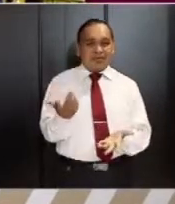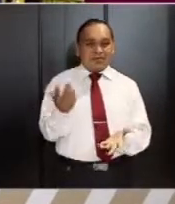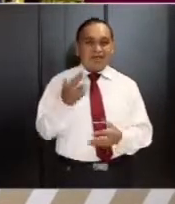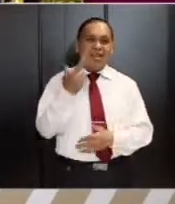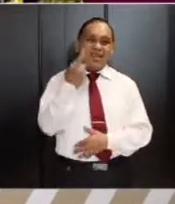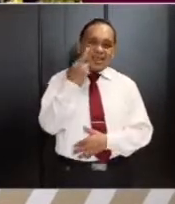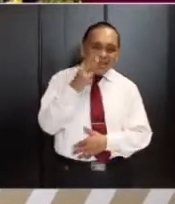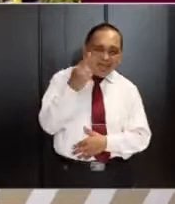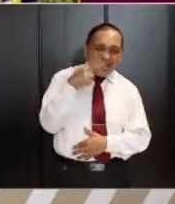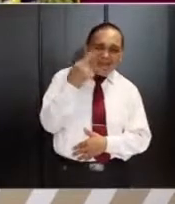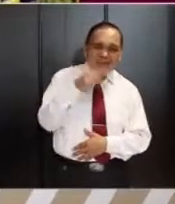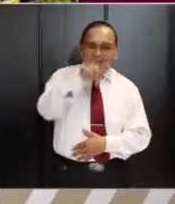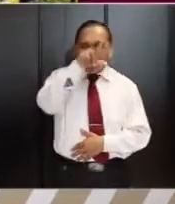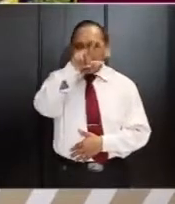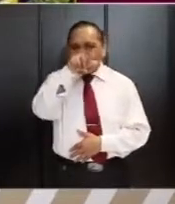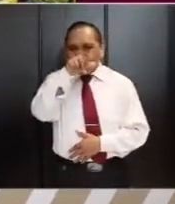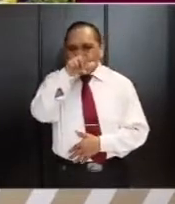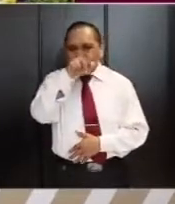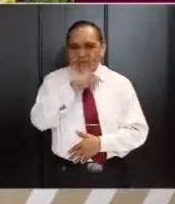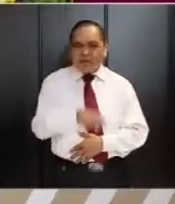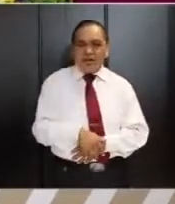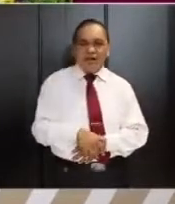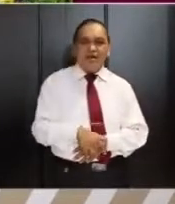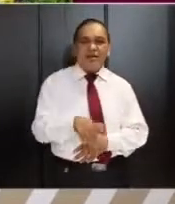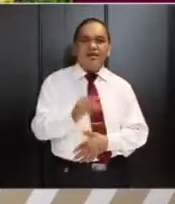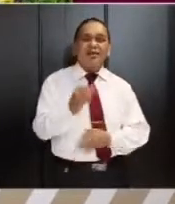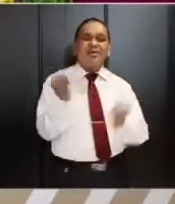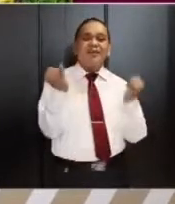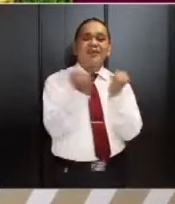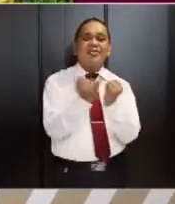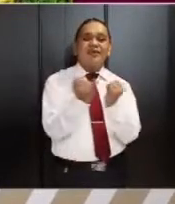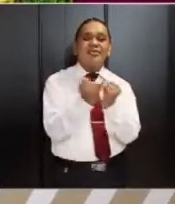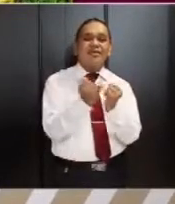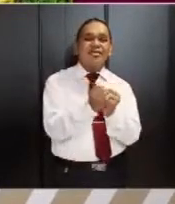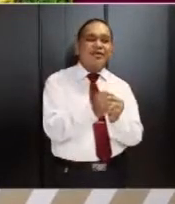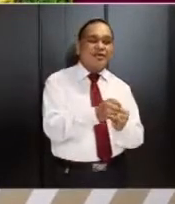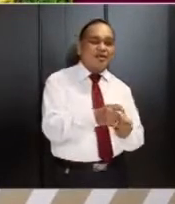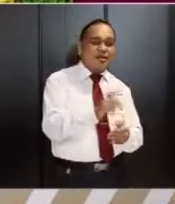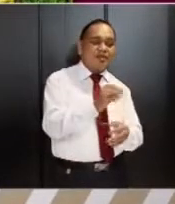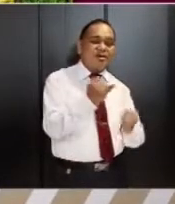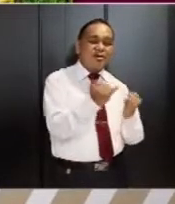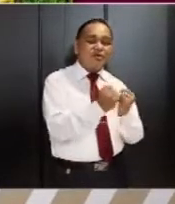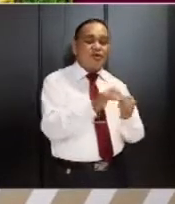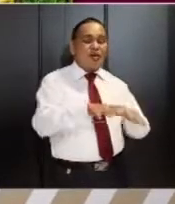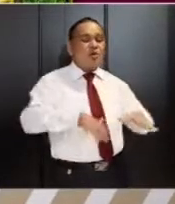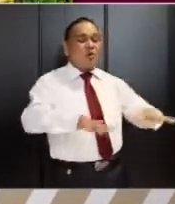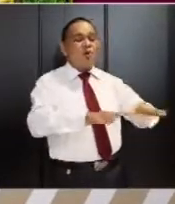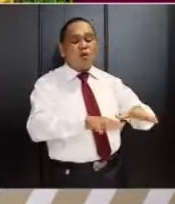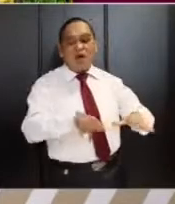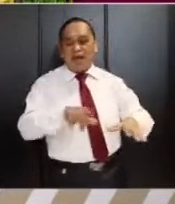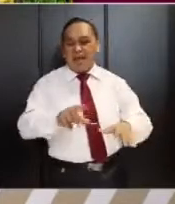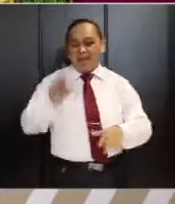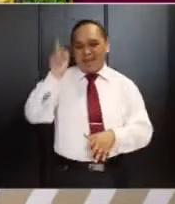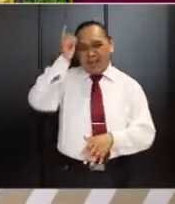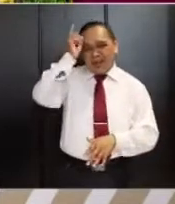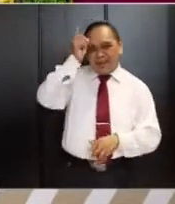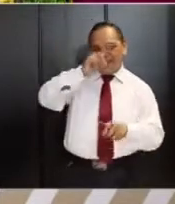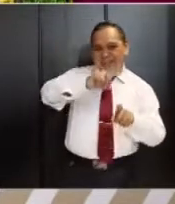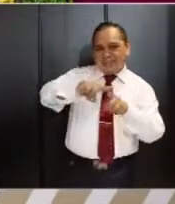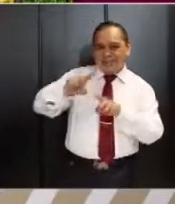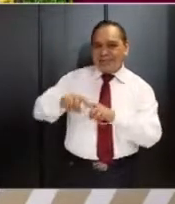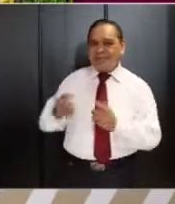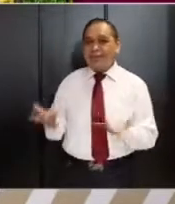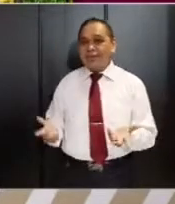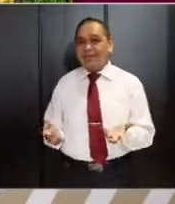gallo, pollitos, pero no crean que uno, ¿eh? Ahí sí que parece corral, pasan por todos lados, pero Andrés Manuel